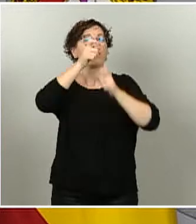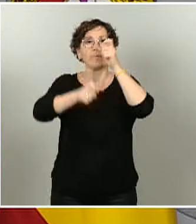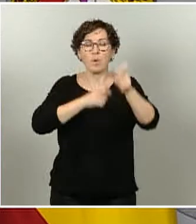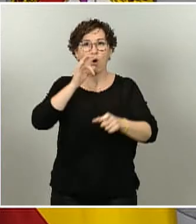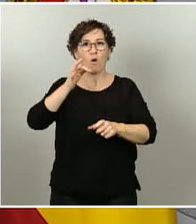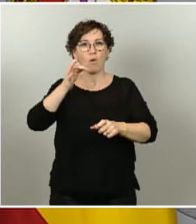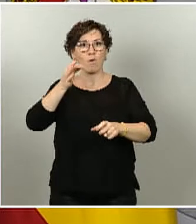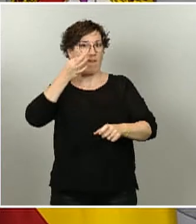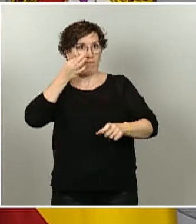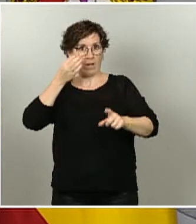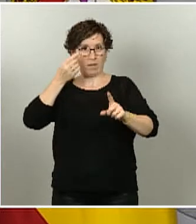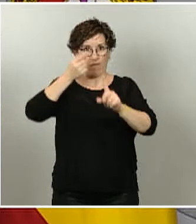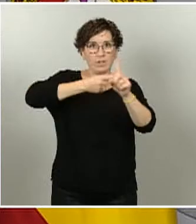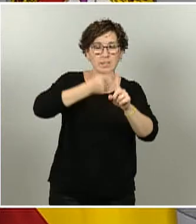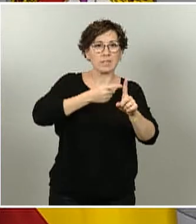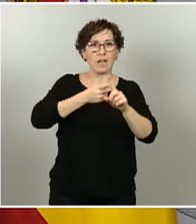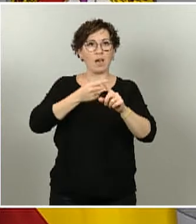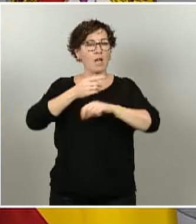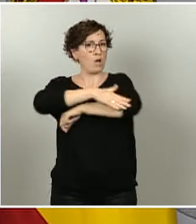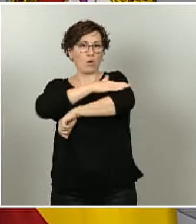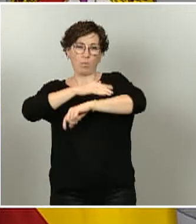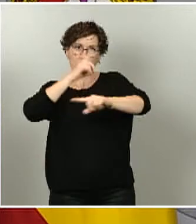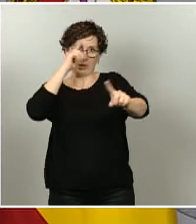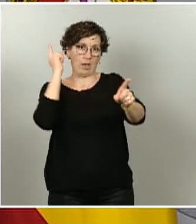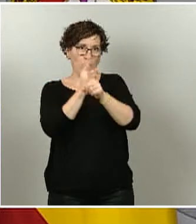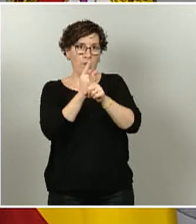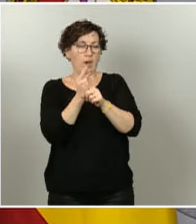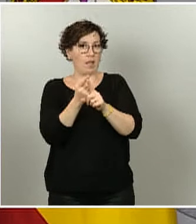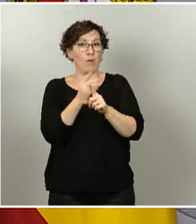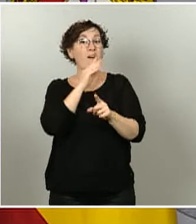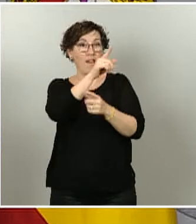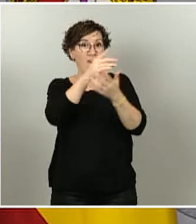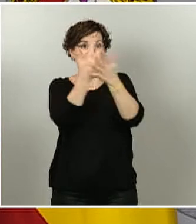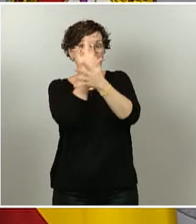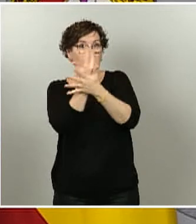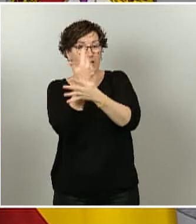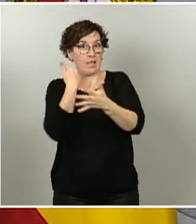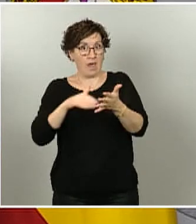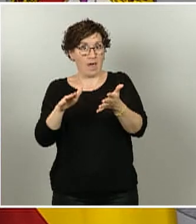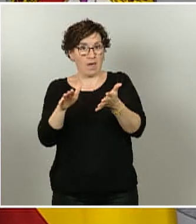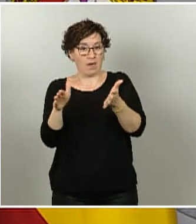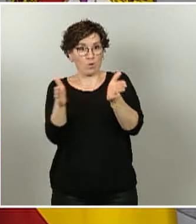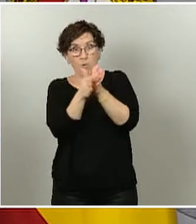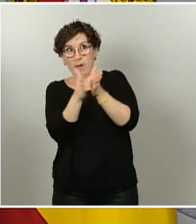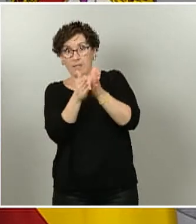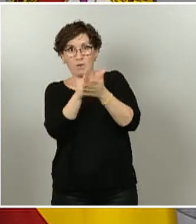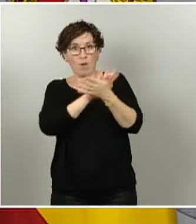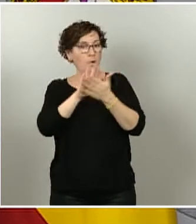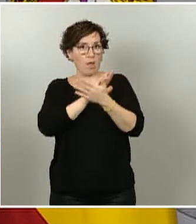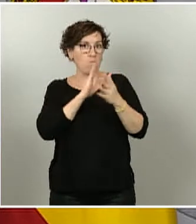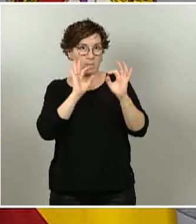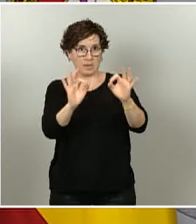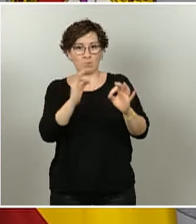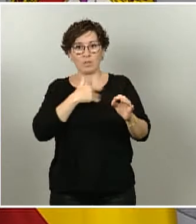refiriendo a situaciones concretas a las que hacía referencia su compañero o compañera, en donde se refería a situaciones de los